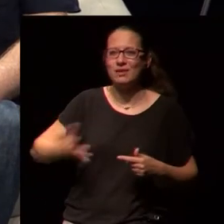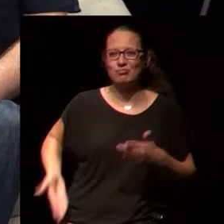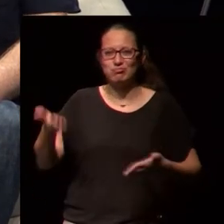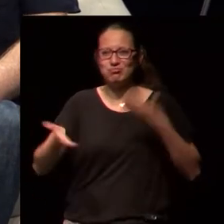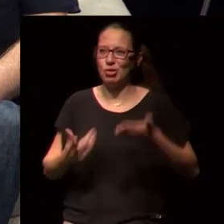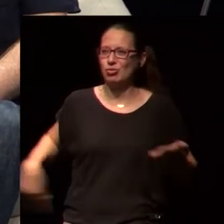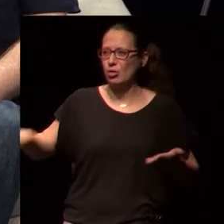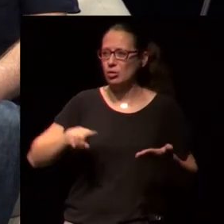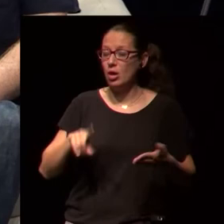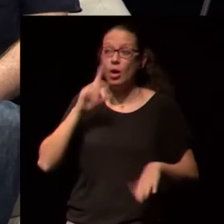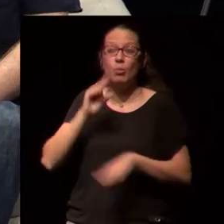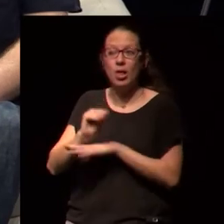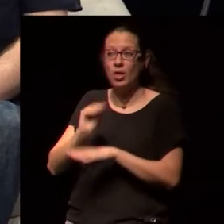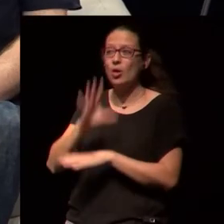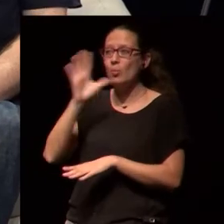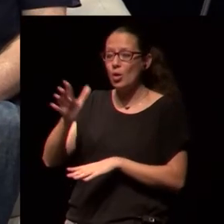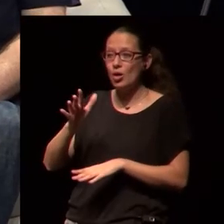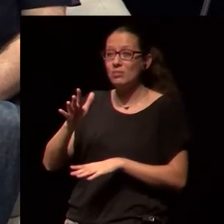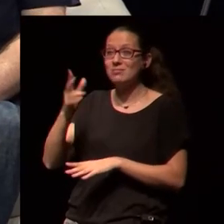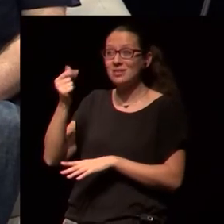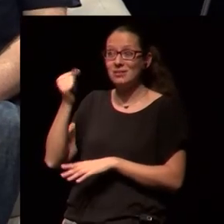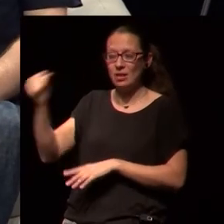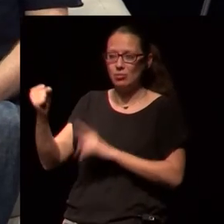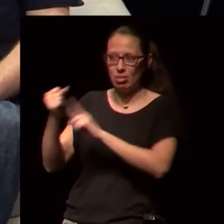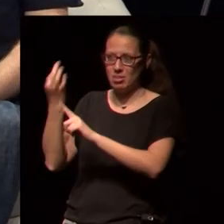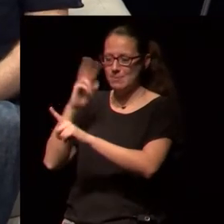vista al animal, que para mí es el capitalismo.